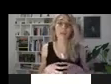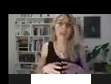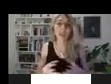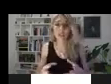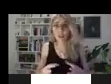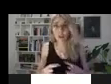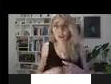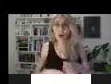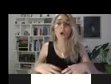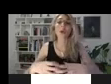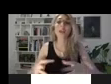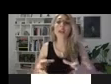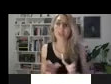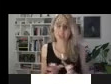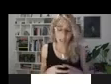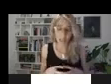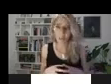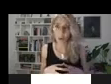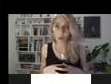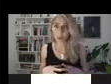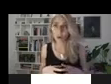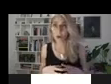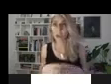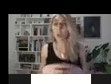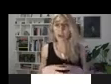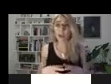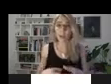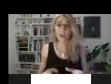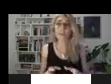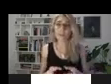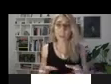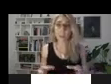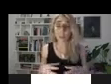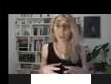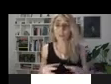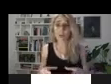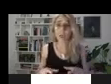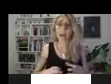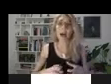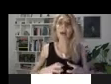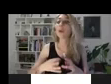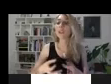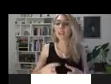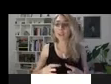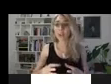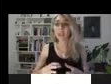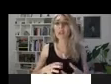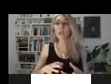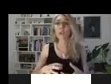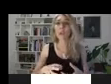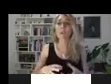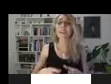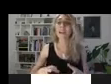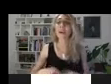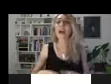de la propia generación, o de ese propio encuadre o ese propio enfoque. Por tanto,